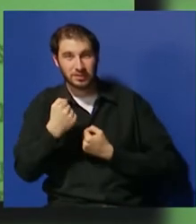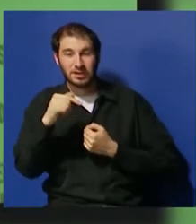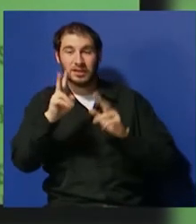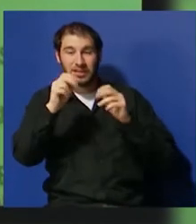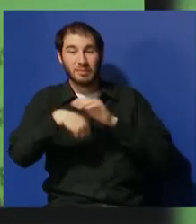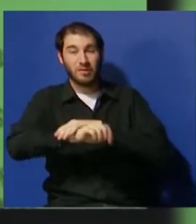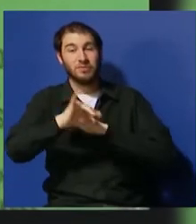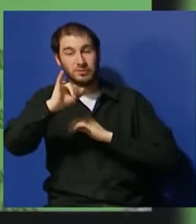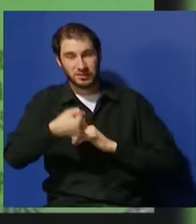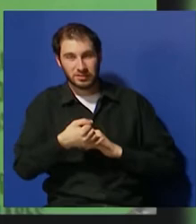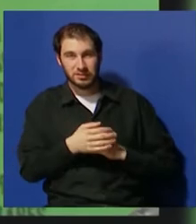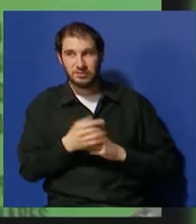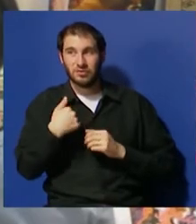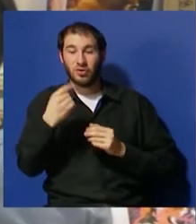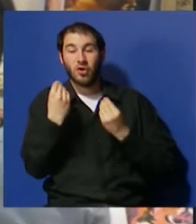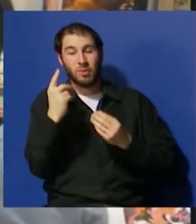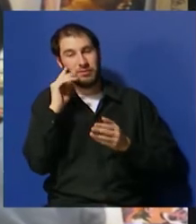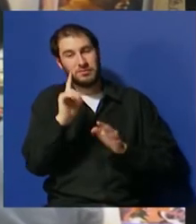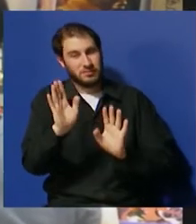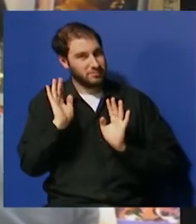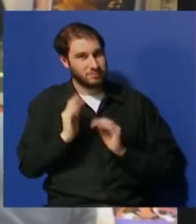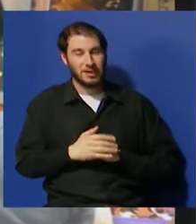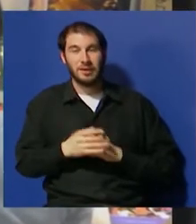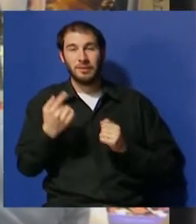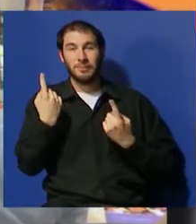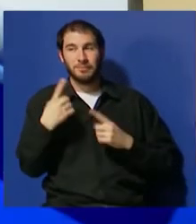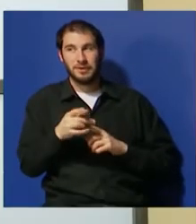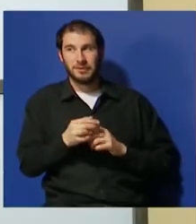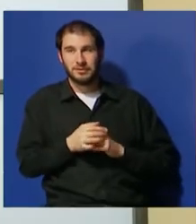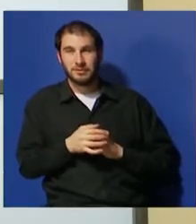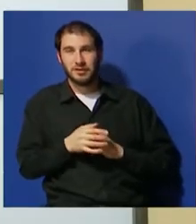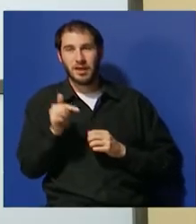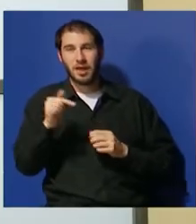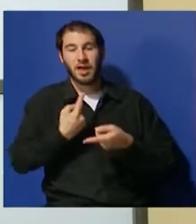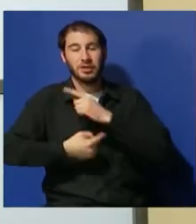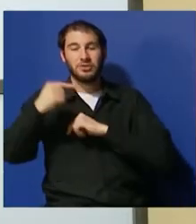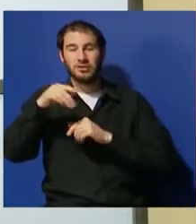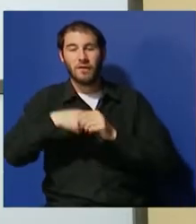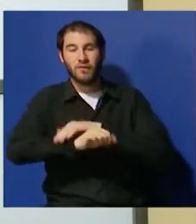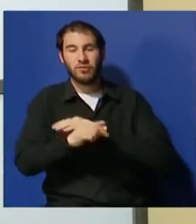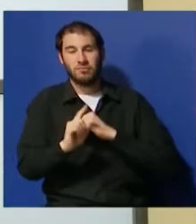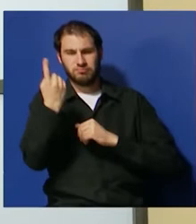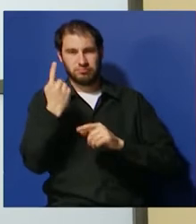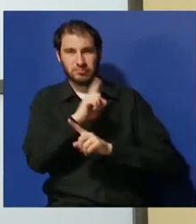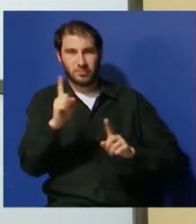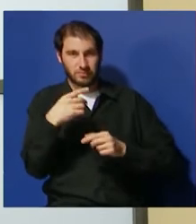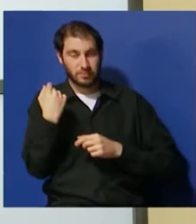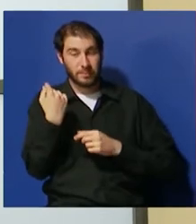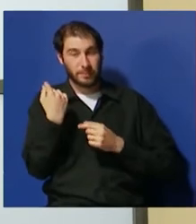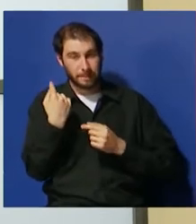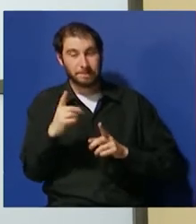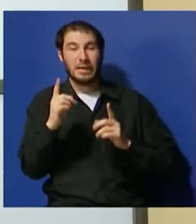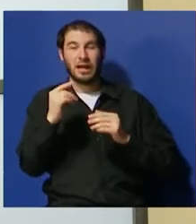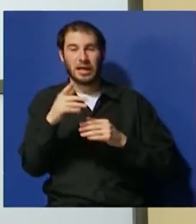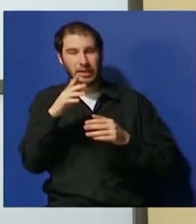con el fútbol. Les dejo que lo averigüen cómo, claro. Pero no son historias que el fútbol es el protagonista central, sino... En